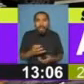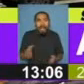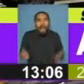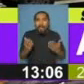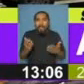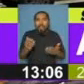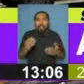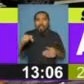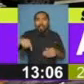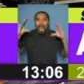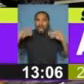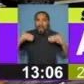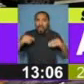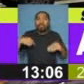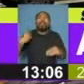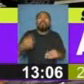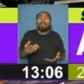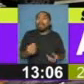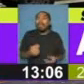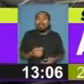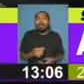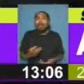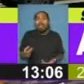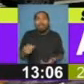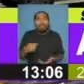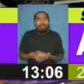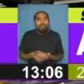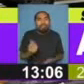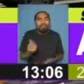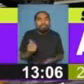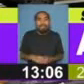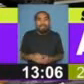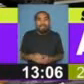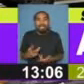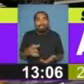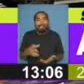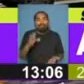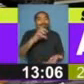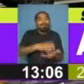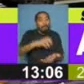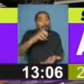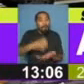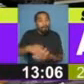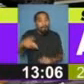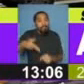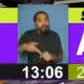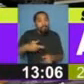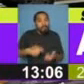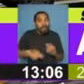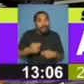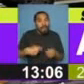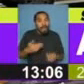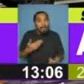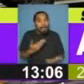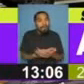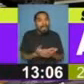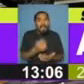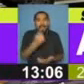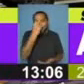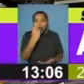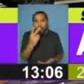Las petroleras están pidiendo el 22%, por lo menos. La verdad es que no sabemos. Nosotros, te reitero, en el